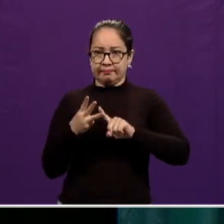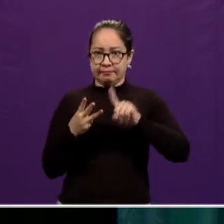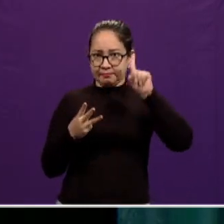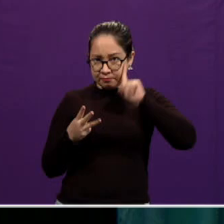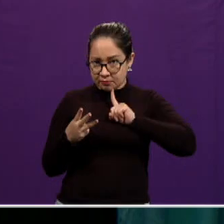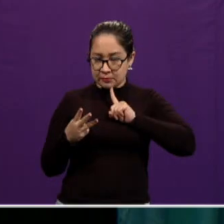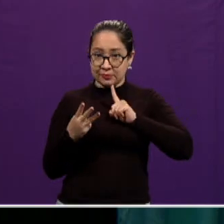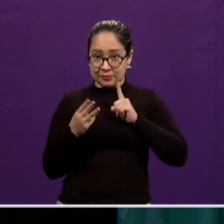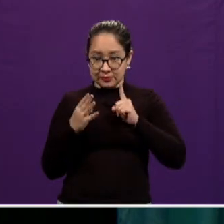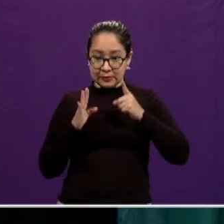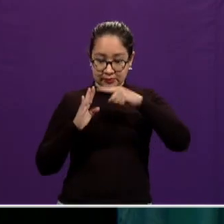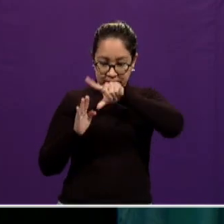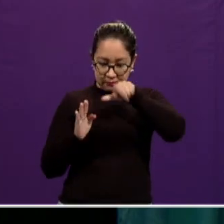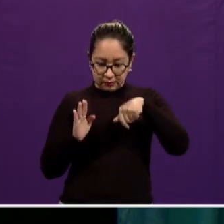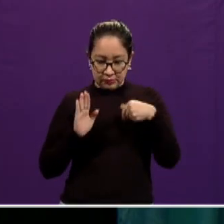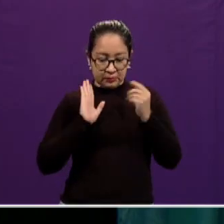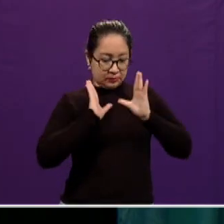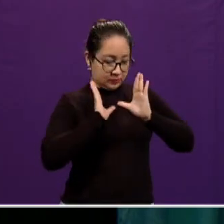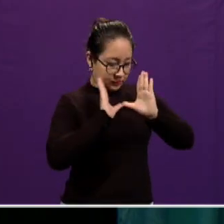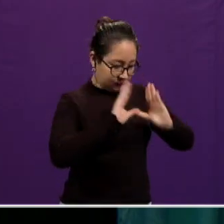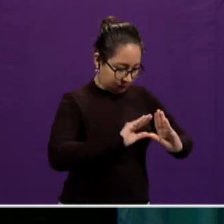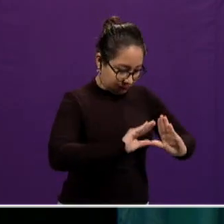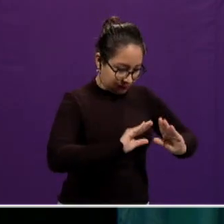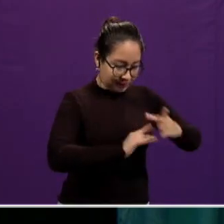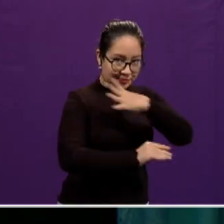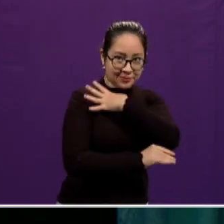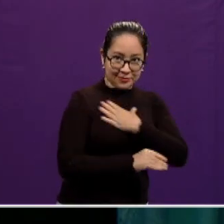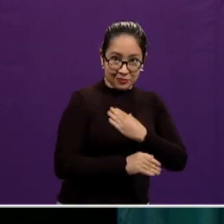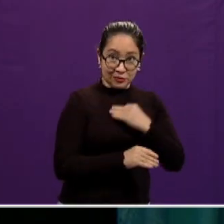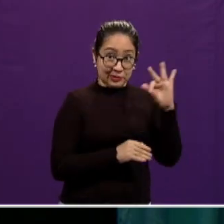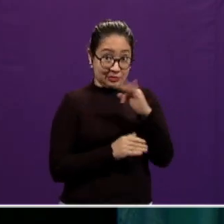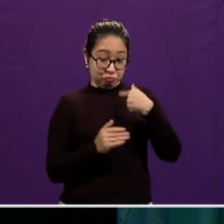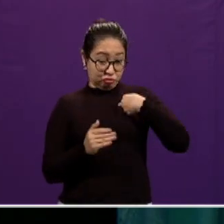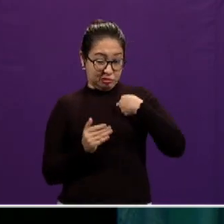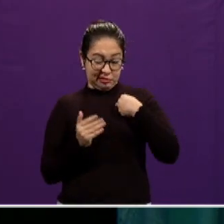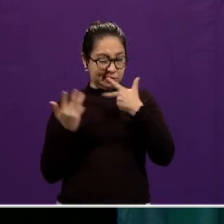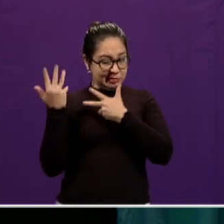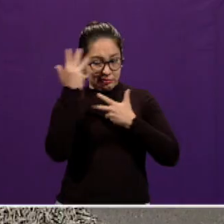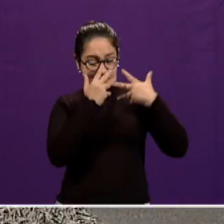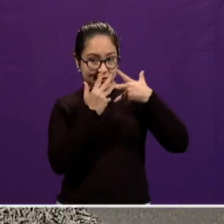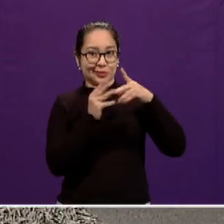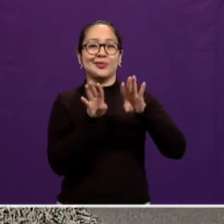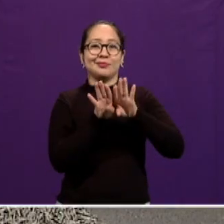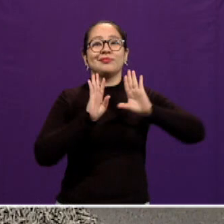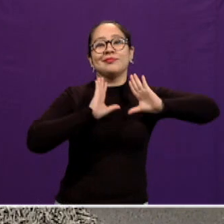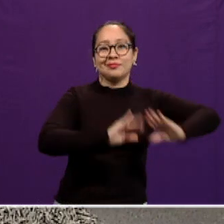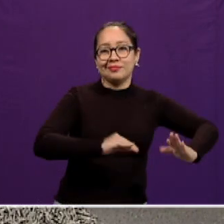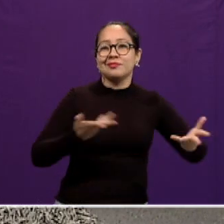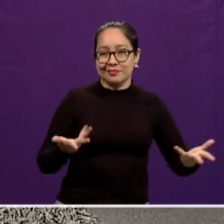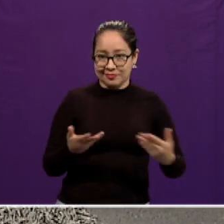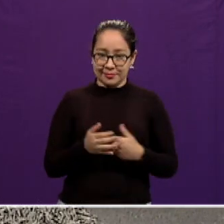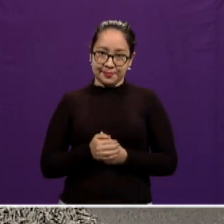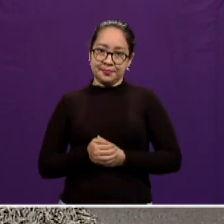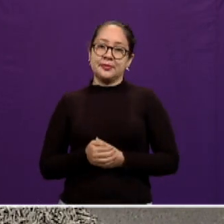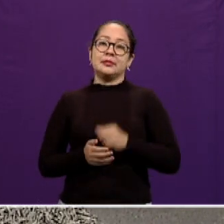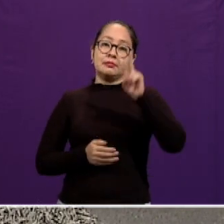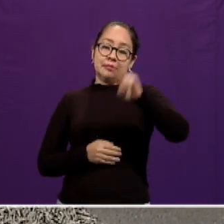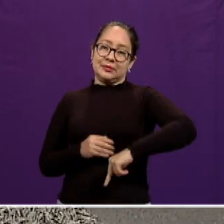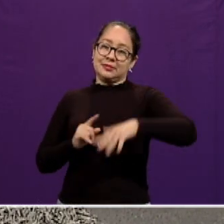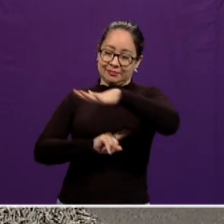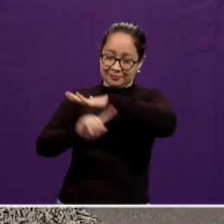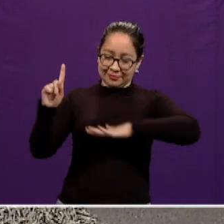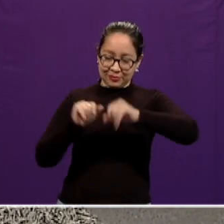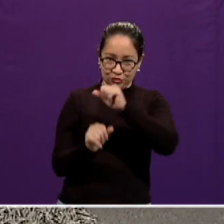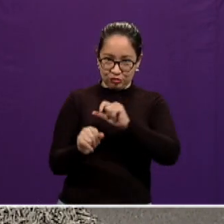¿no? Si yo no los tengo claro, pues difícilmente lo voy a poder establecer eso a mi hijo. Bueno, y es que hablamos, por ejemplo, de un entorno social, el decir